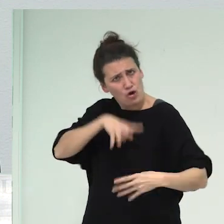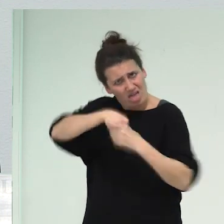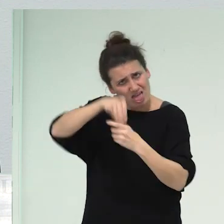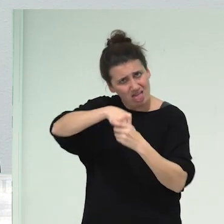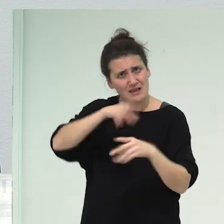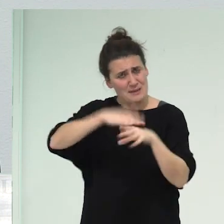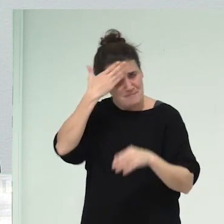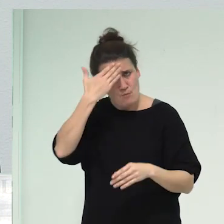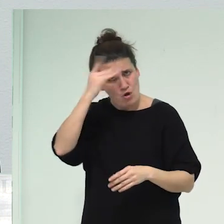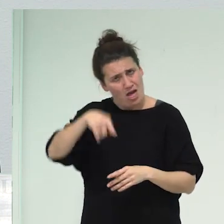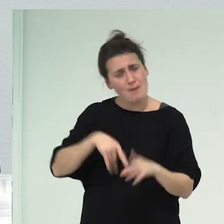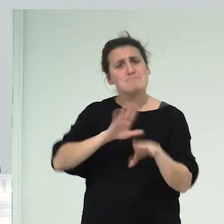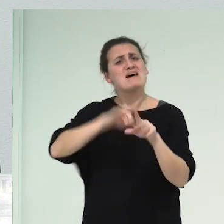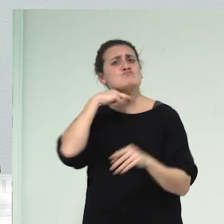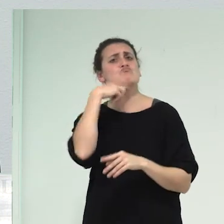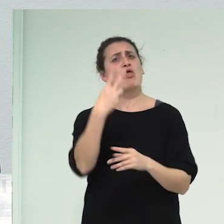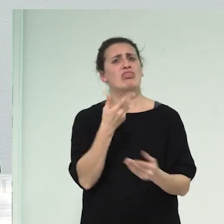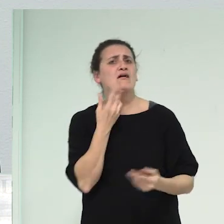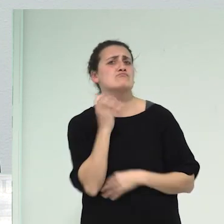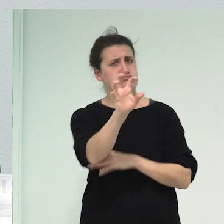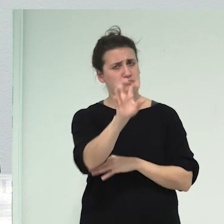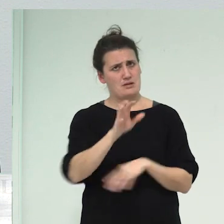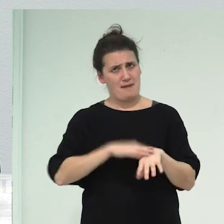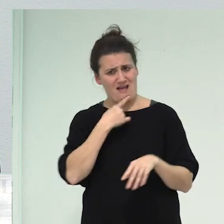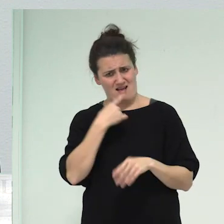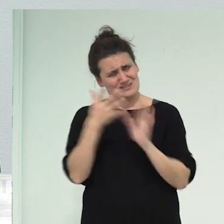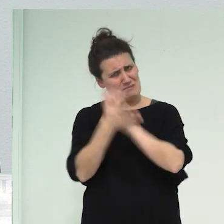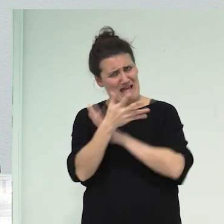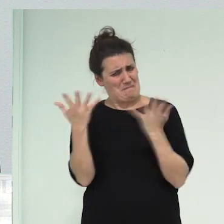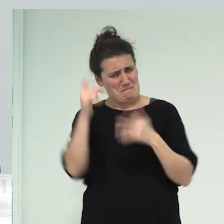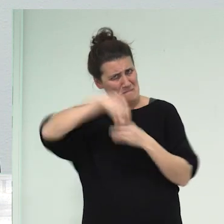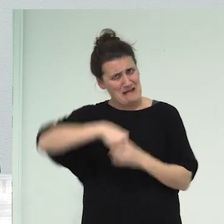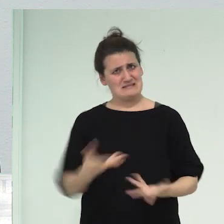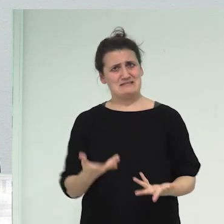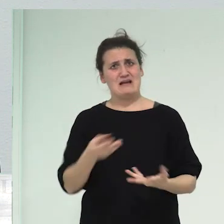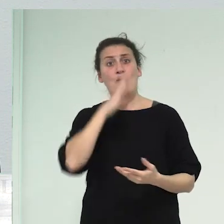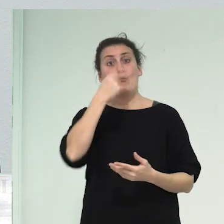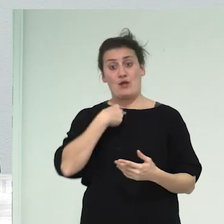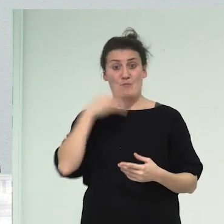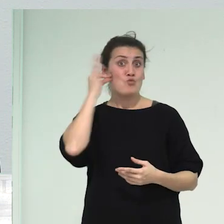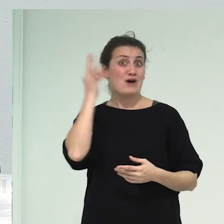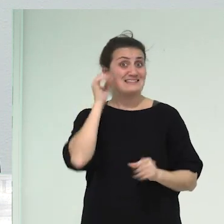pero también de tomar la voz y decir lo que está pasando. Porque si bien las mujeres fuimos la primera colonia,